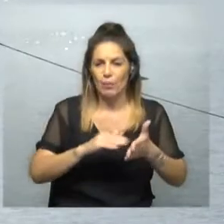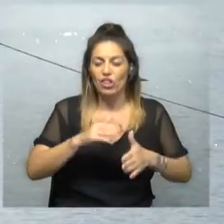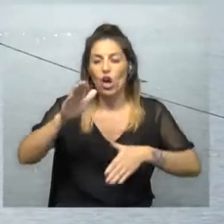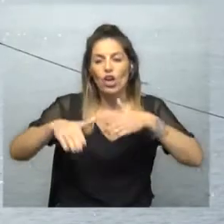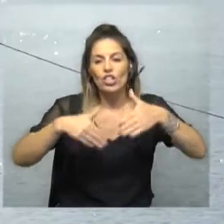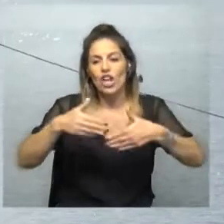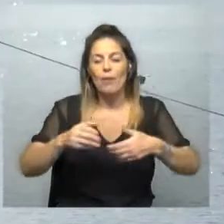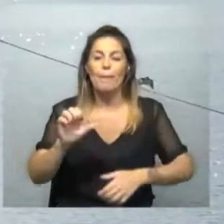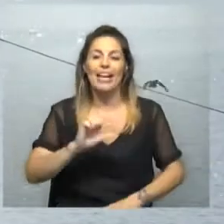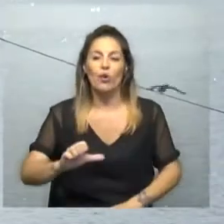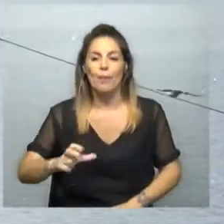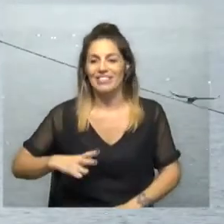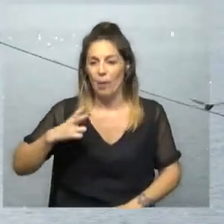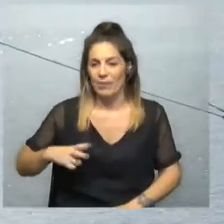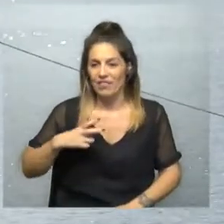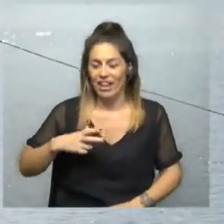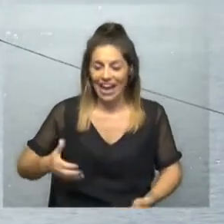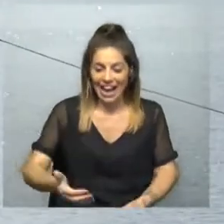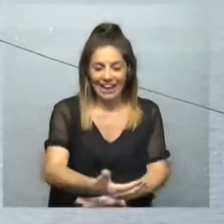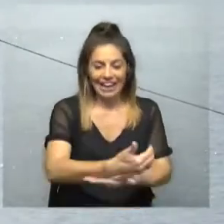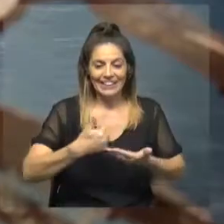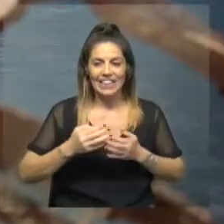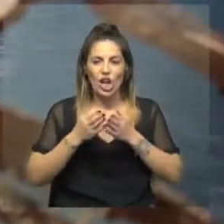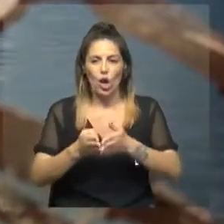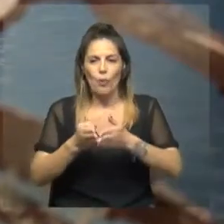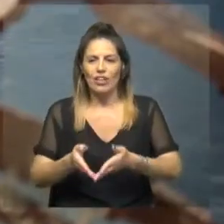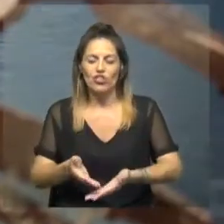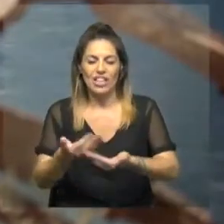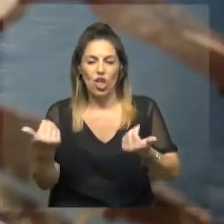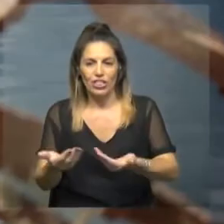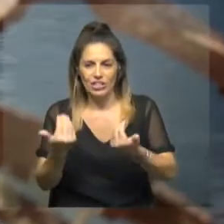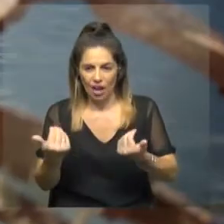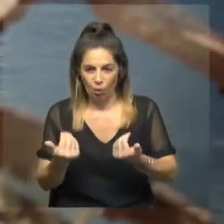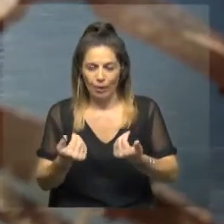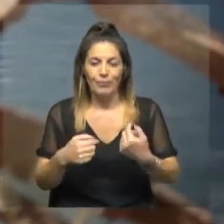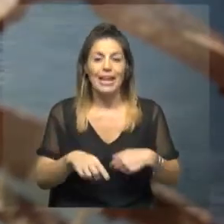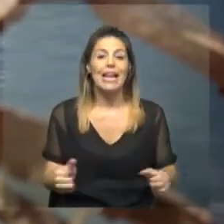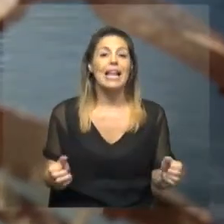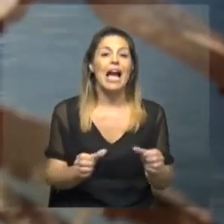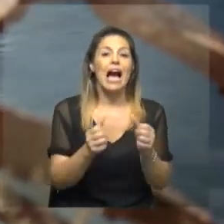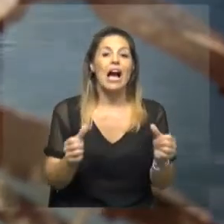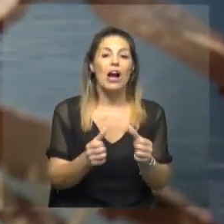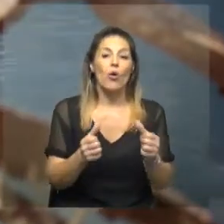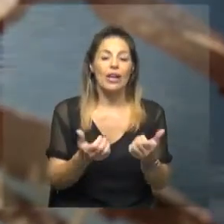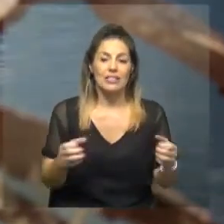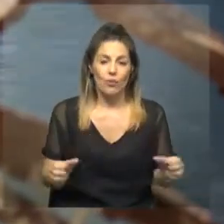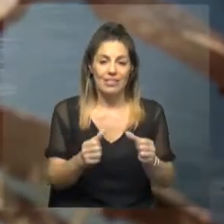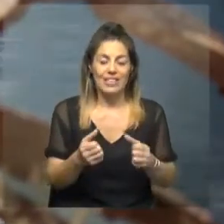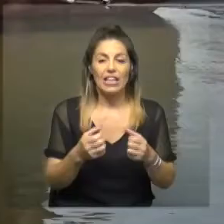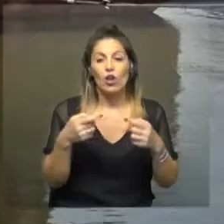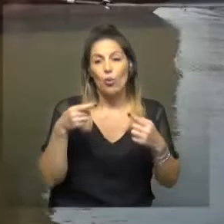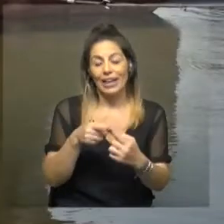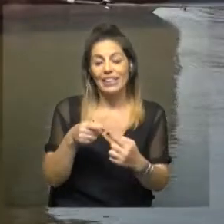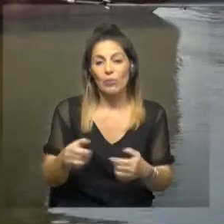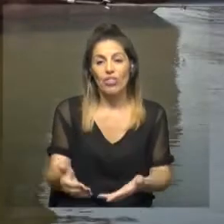privada se encargue de retirar y desguazar los barcos abandonados. El actual trabajo tiene como fin retirar 20 barcos, de los